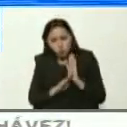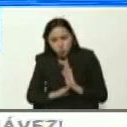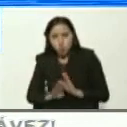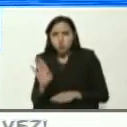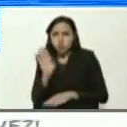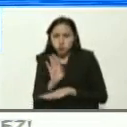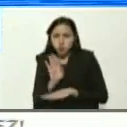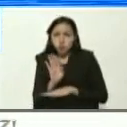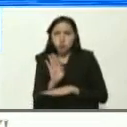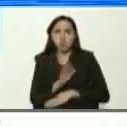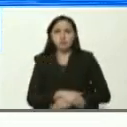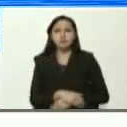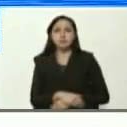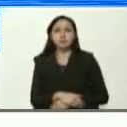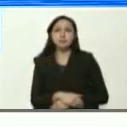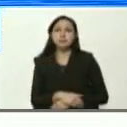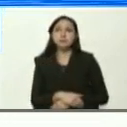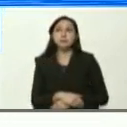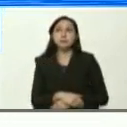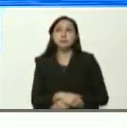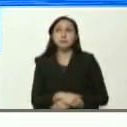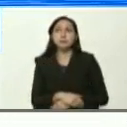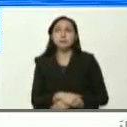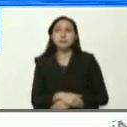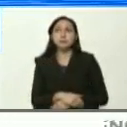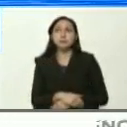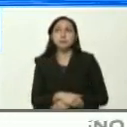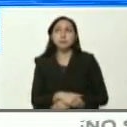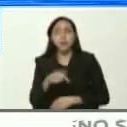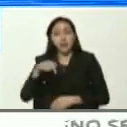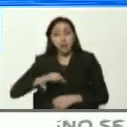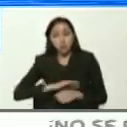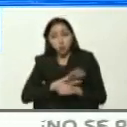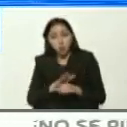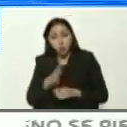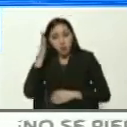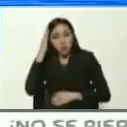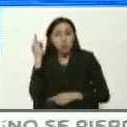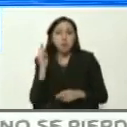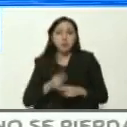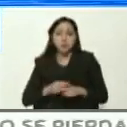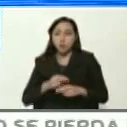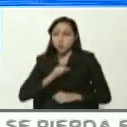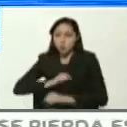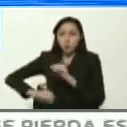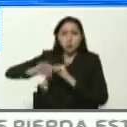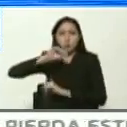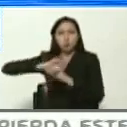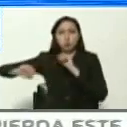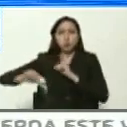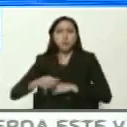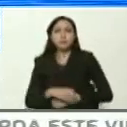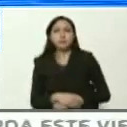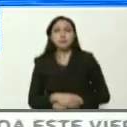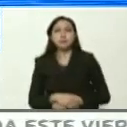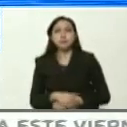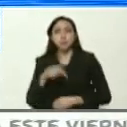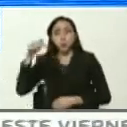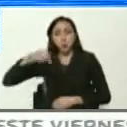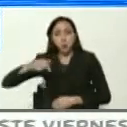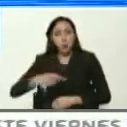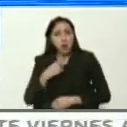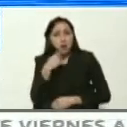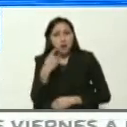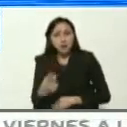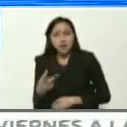bioseguridad en medio de la pandemia que vamos enfrentando. Hoy por hoy podemos decir que